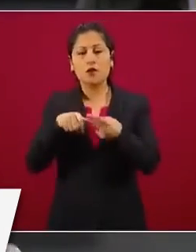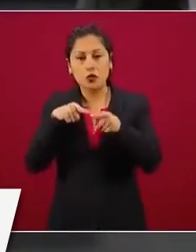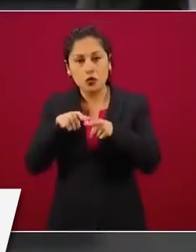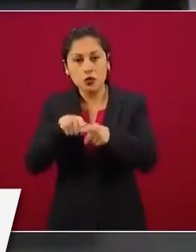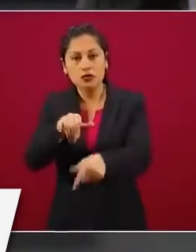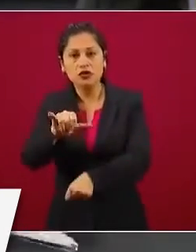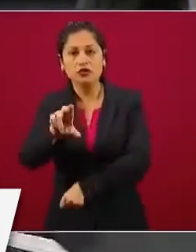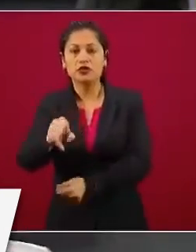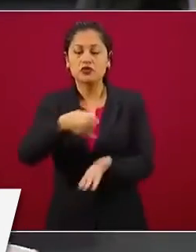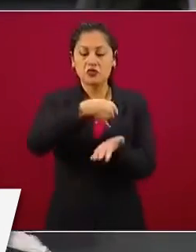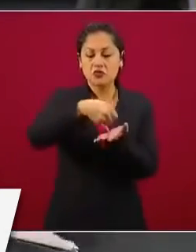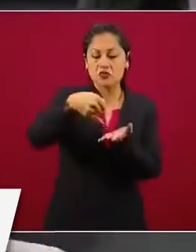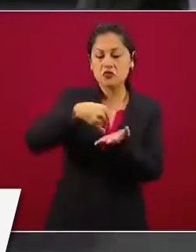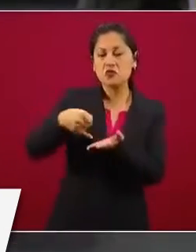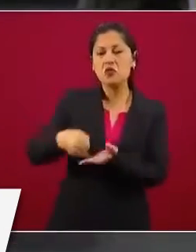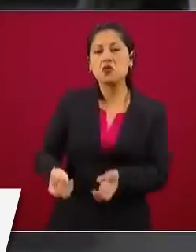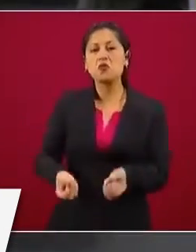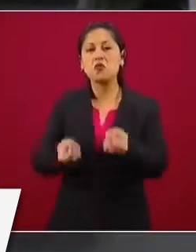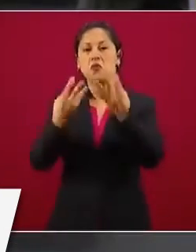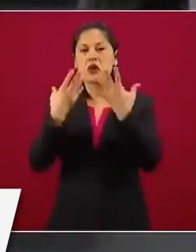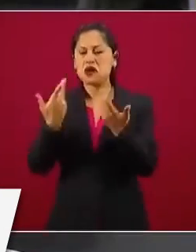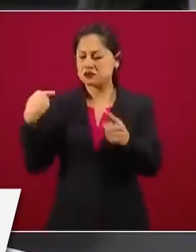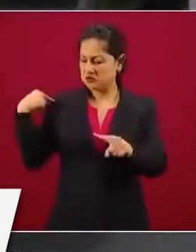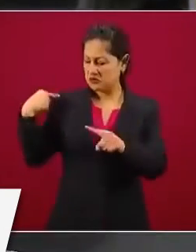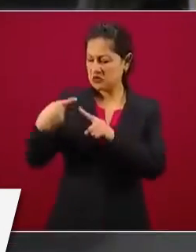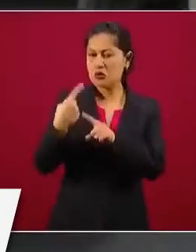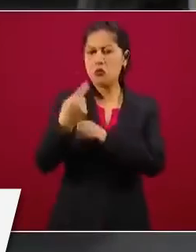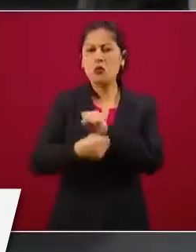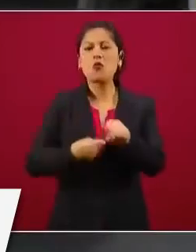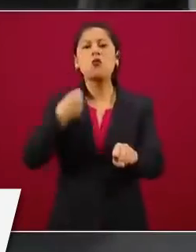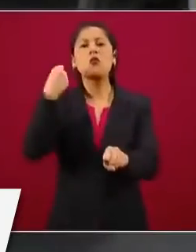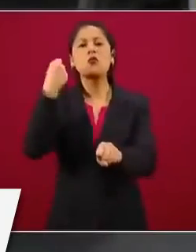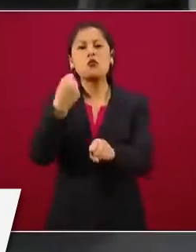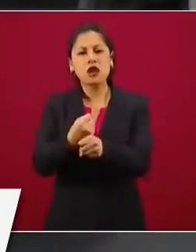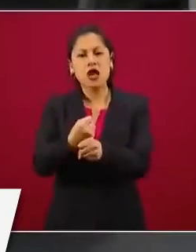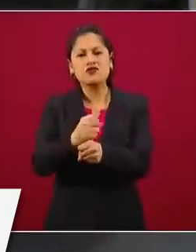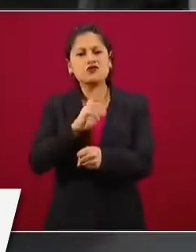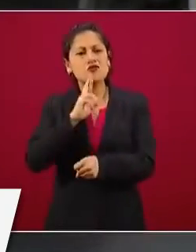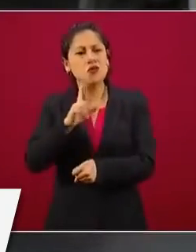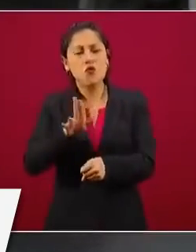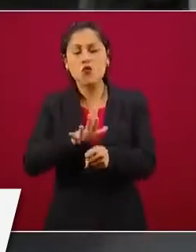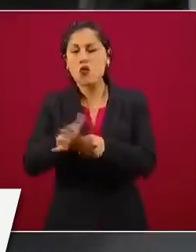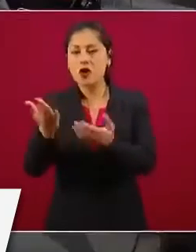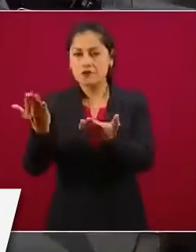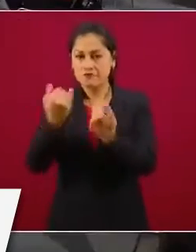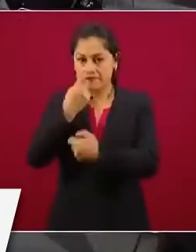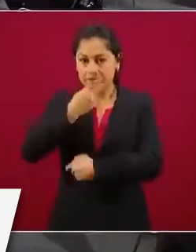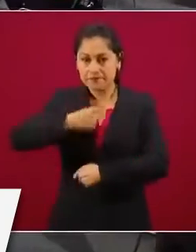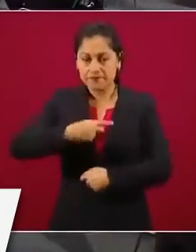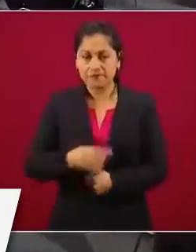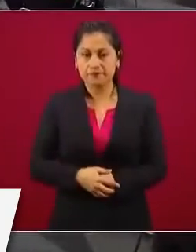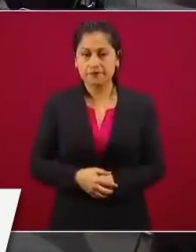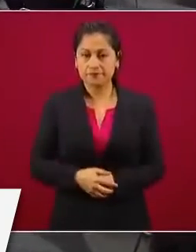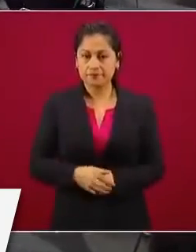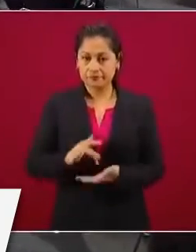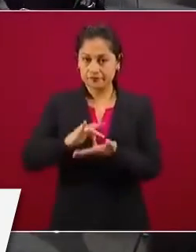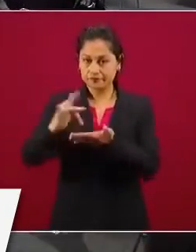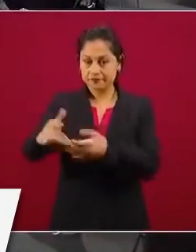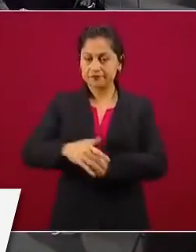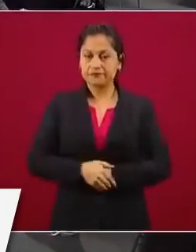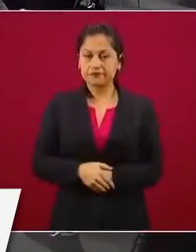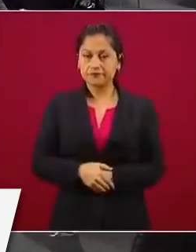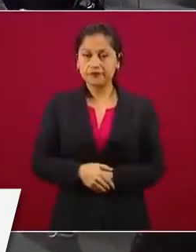se sembraron? ¿Cuáles son los resultados a un año del anuncio de este importante programa, presidente? Gracias. Bueno, hay